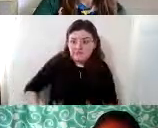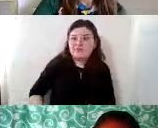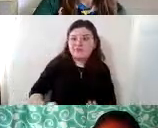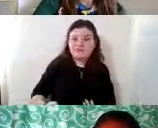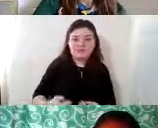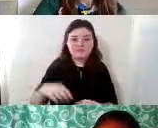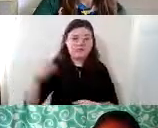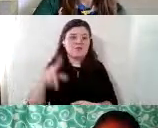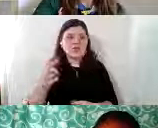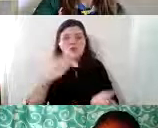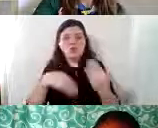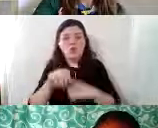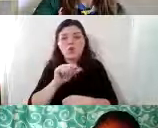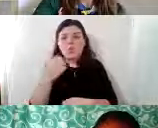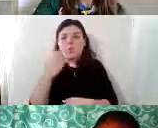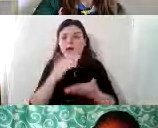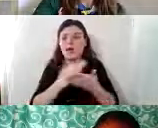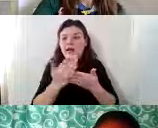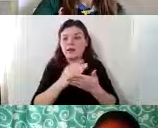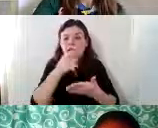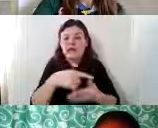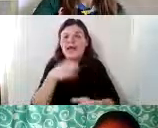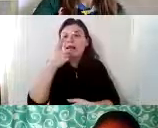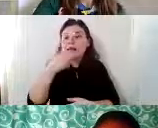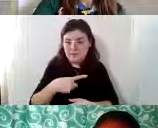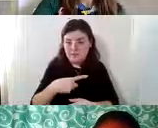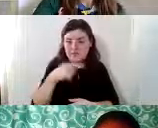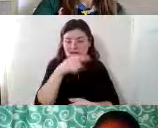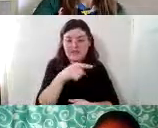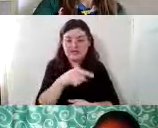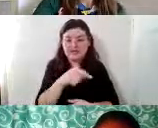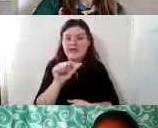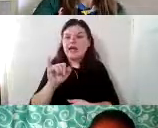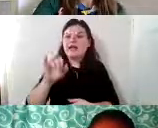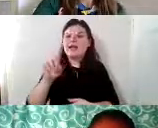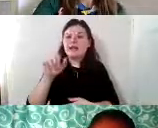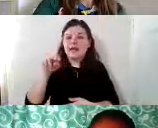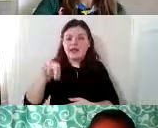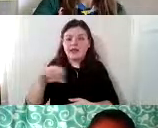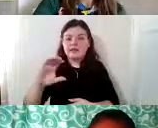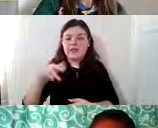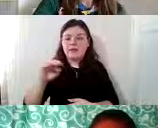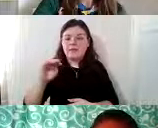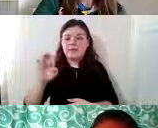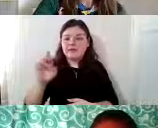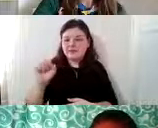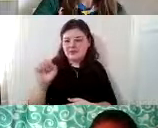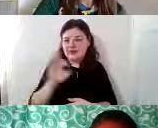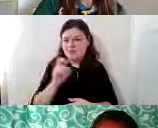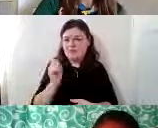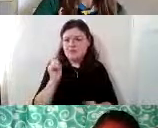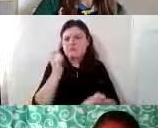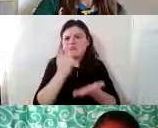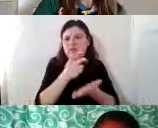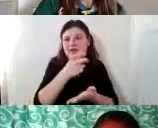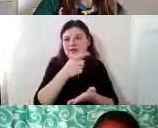está este de Dime, que es justo el que les acabo de compartir, de Aida Chambers. Este lo pueden encontrar en, bueno, es un secreto,